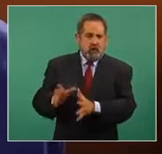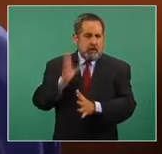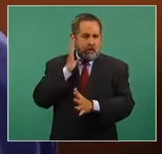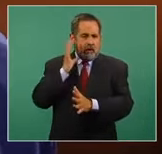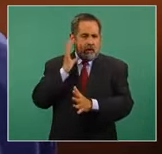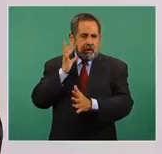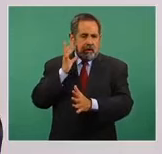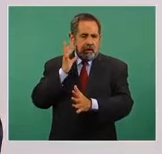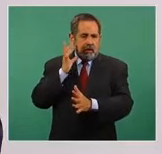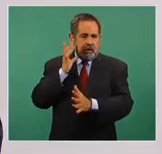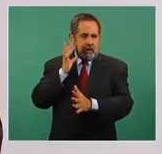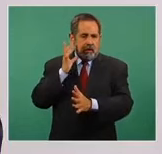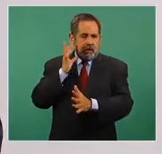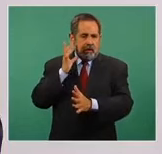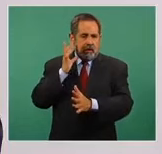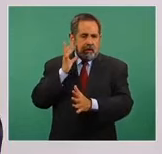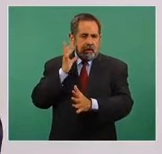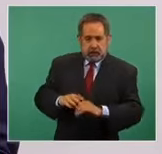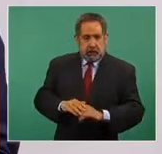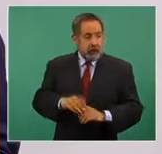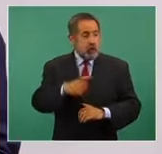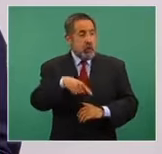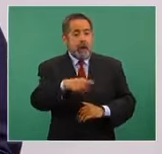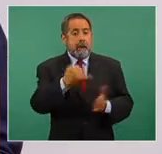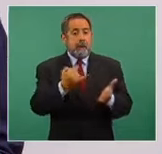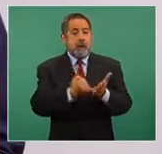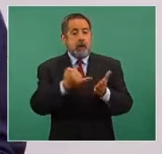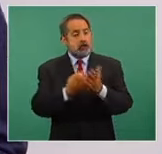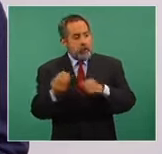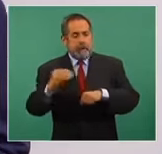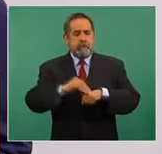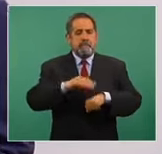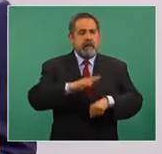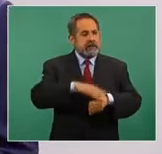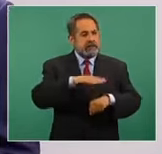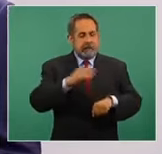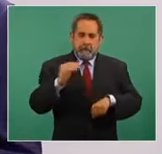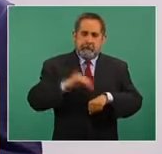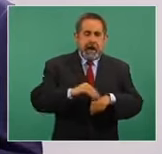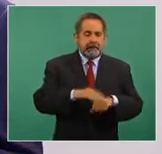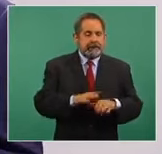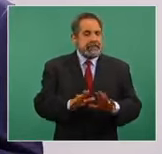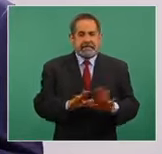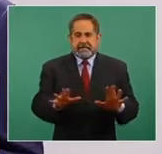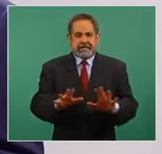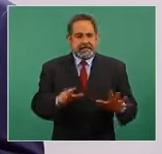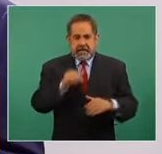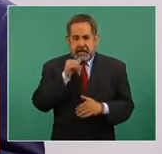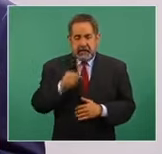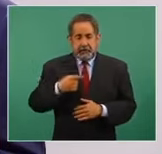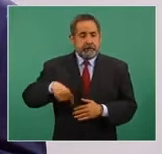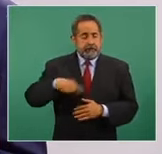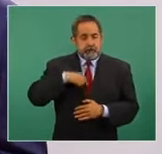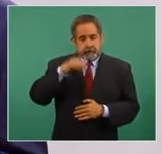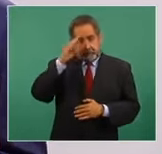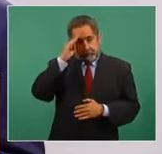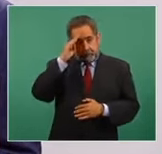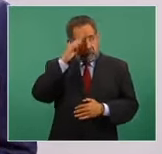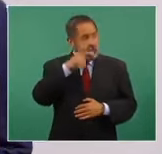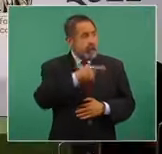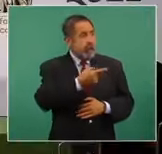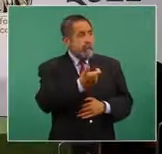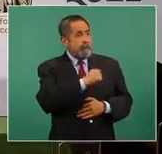No hemos aumentado impuestos ni se han incrementado por encima de la inflación